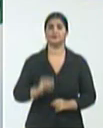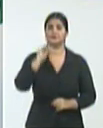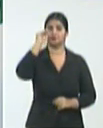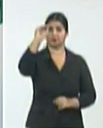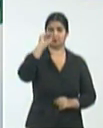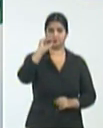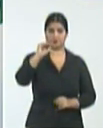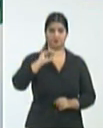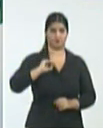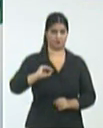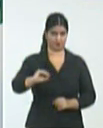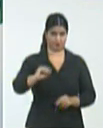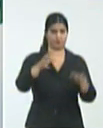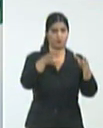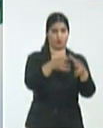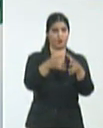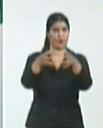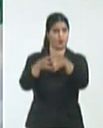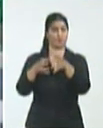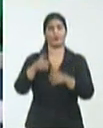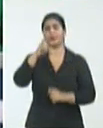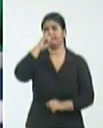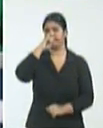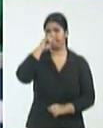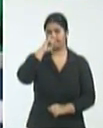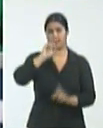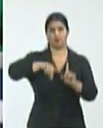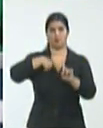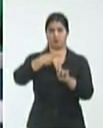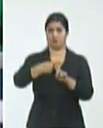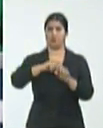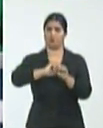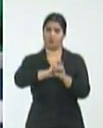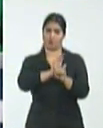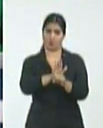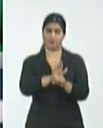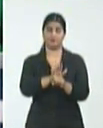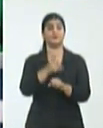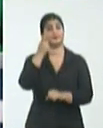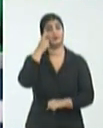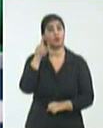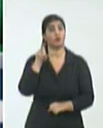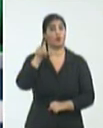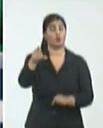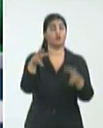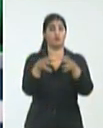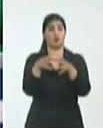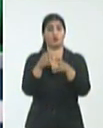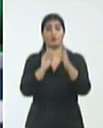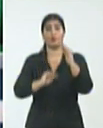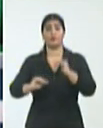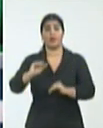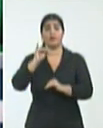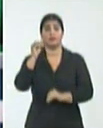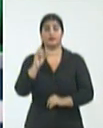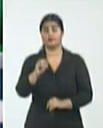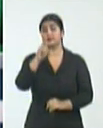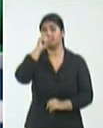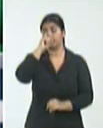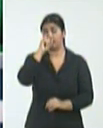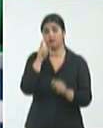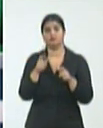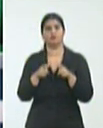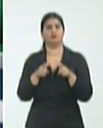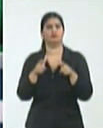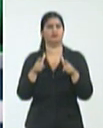18,4% de todos los diagnosticados. Fíjense en este grupo, qué cifra más elevada. Fíjense que este es el grupo